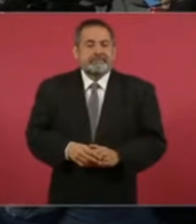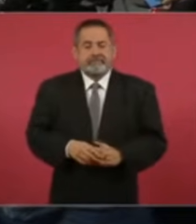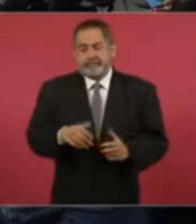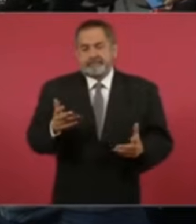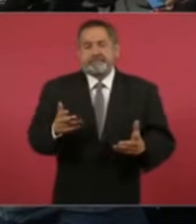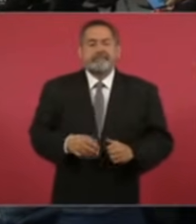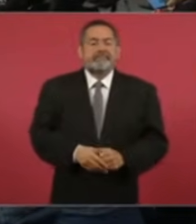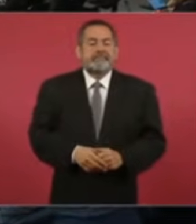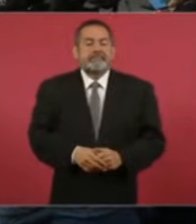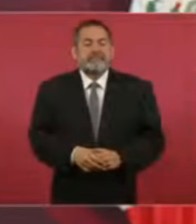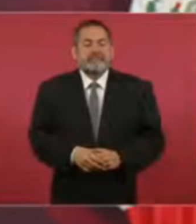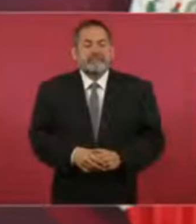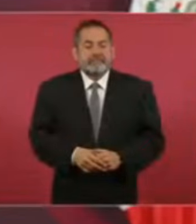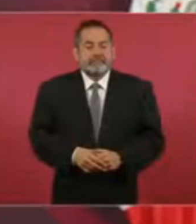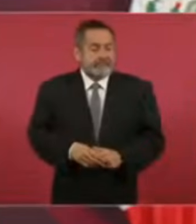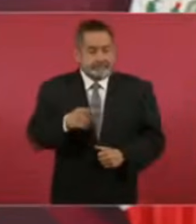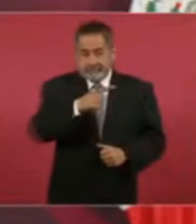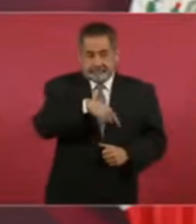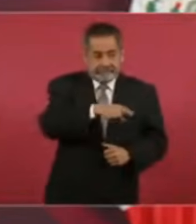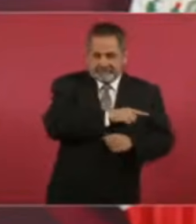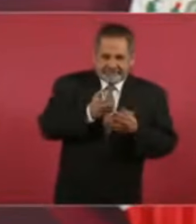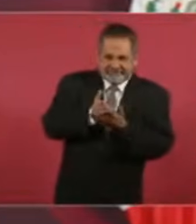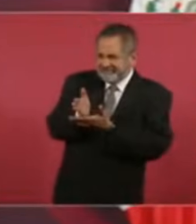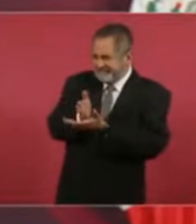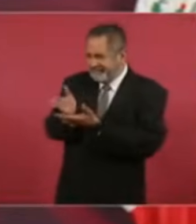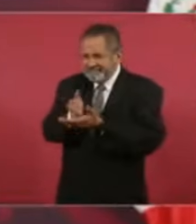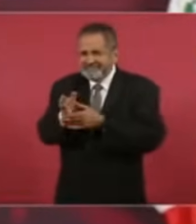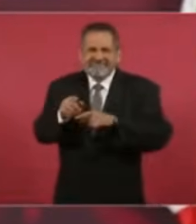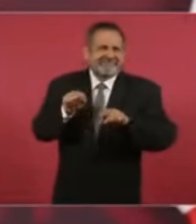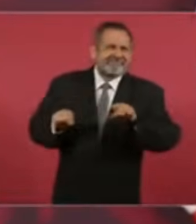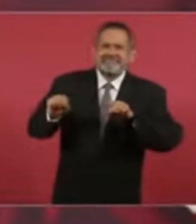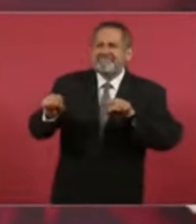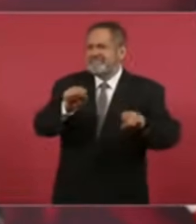Entonces, se metieron hasta